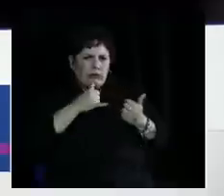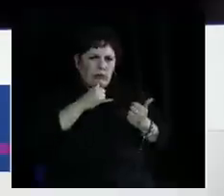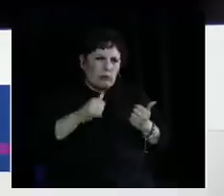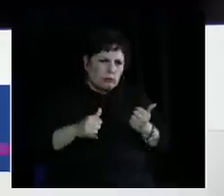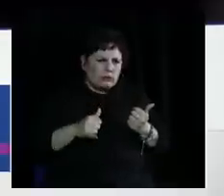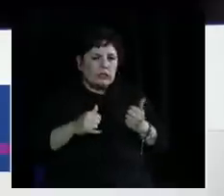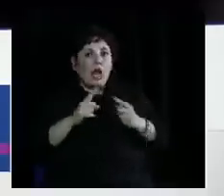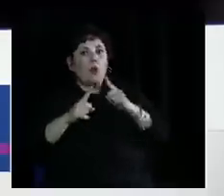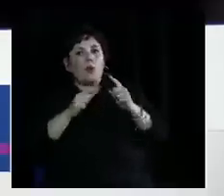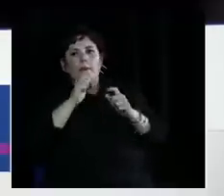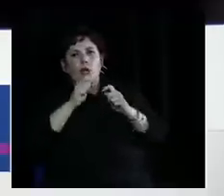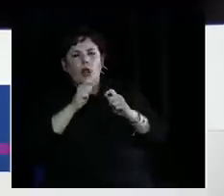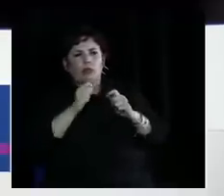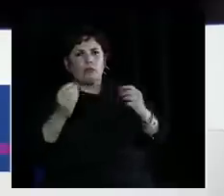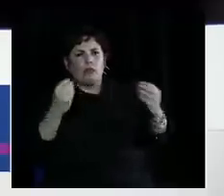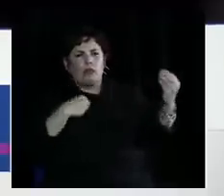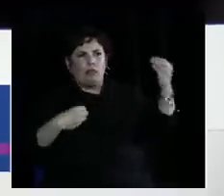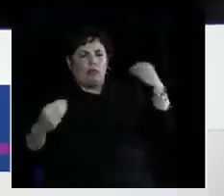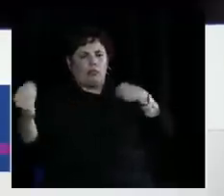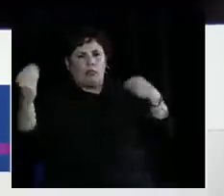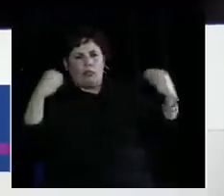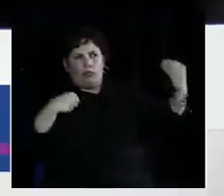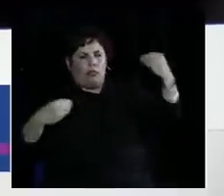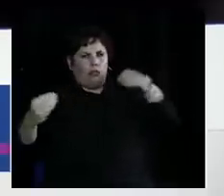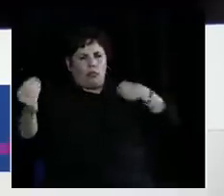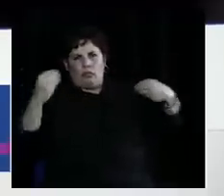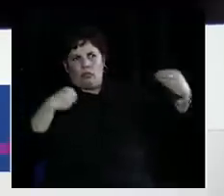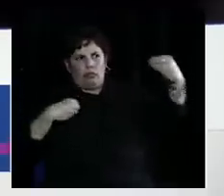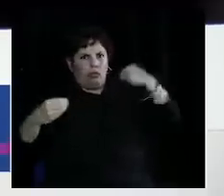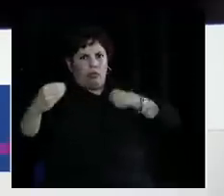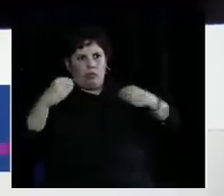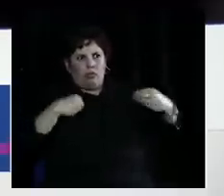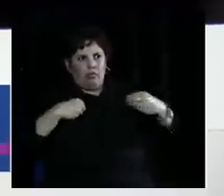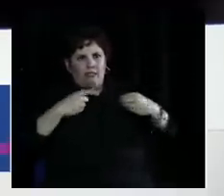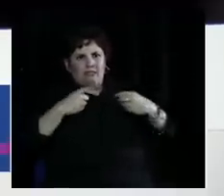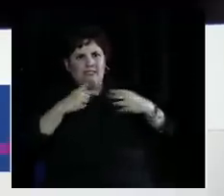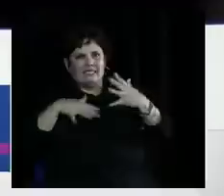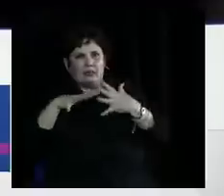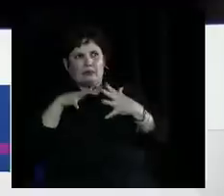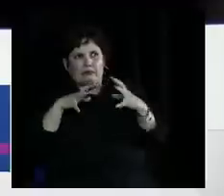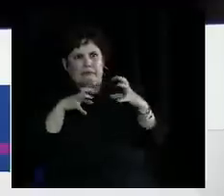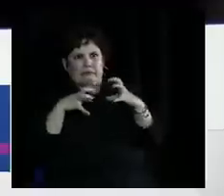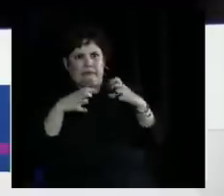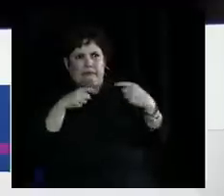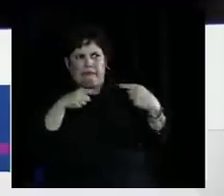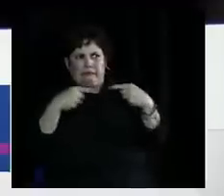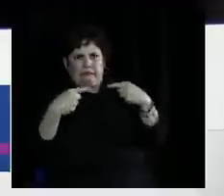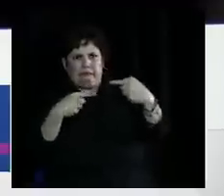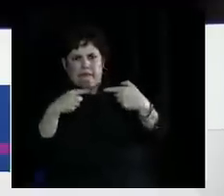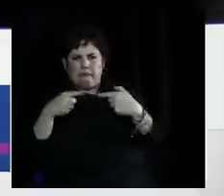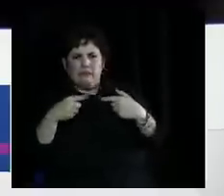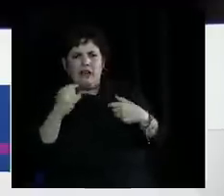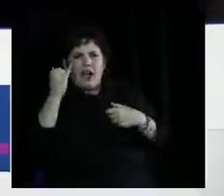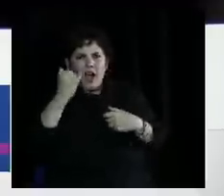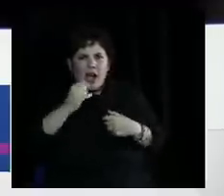de periodistas diciendo que ese ambiente estaba cada vez más tenso, que existía cada vez más